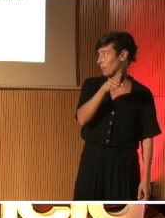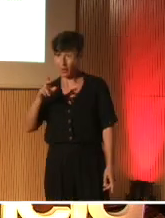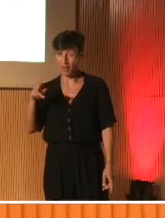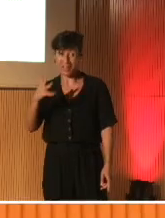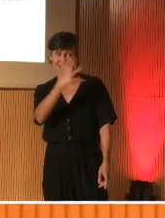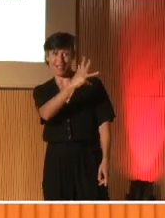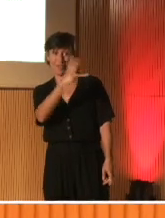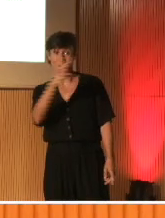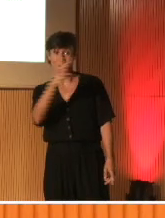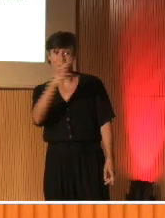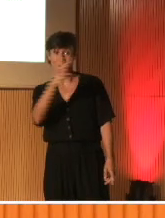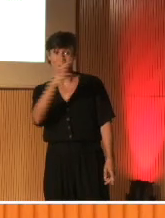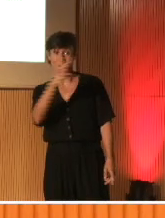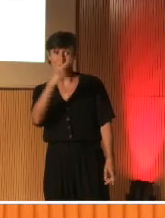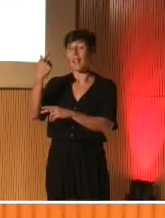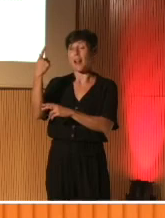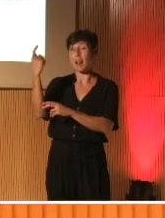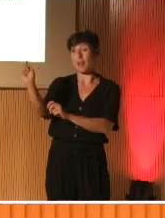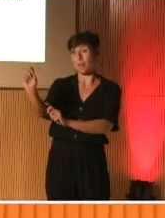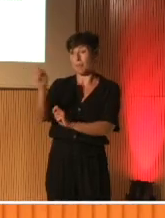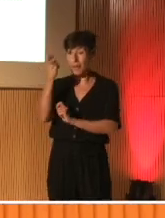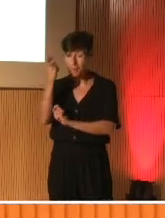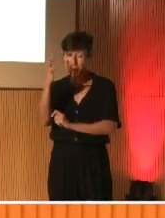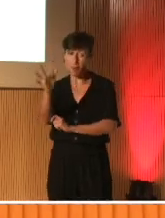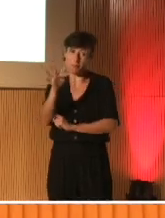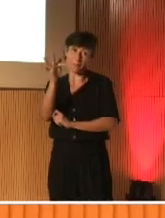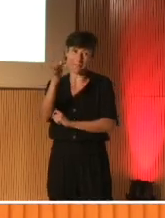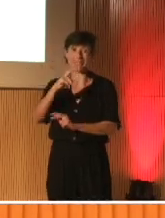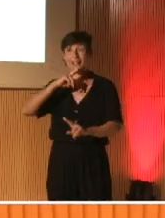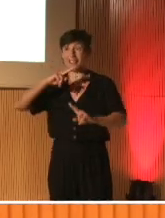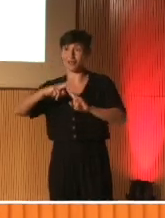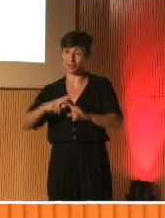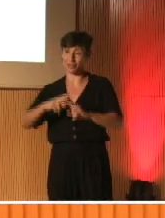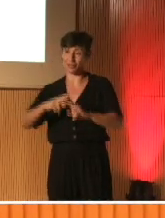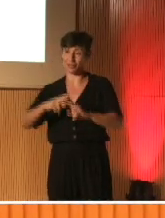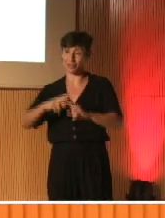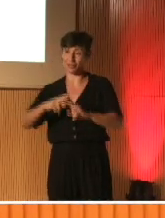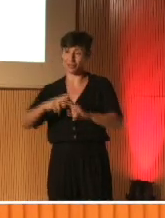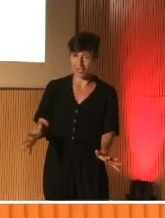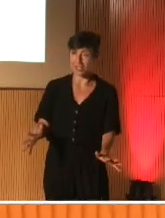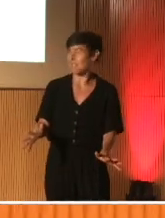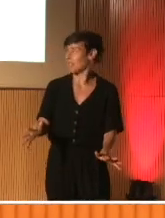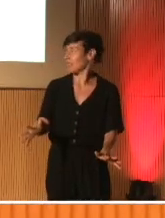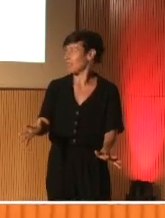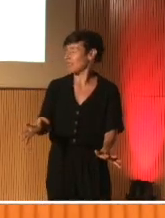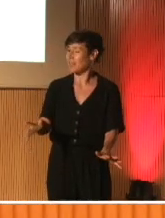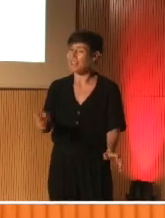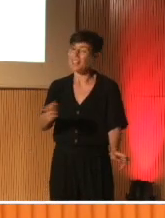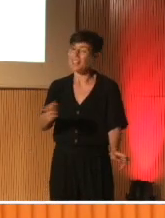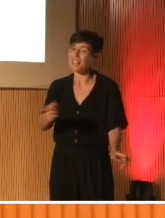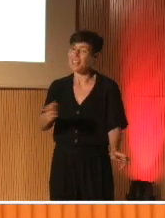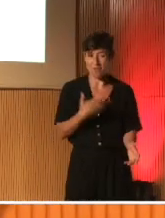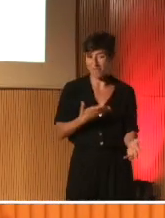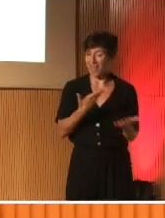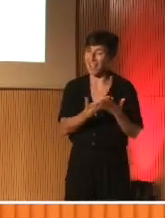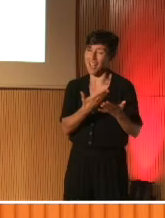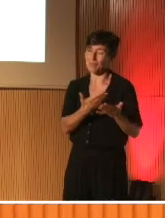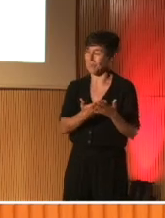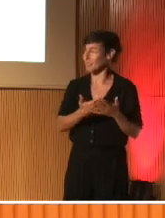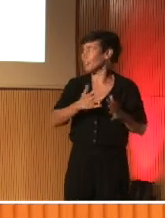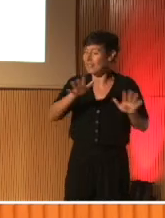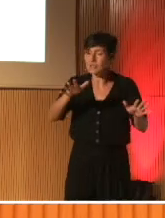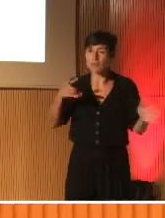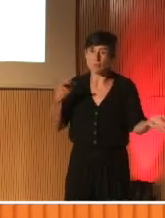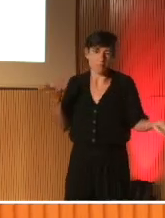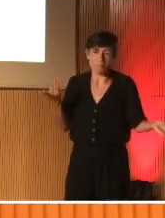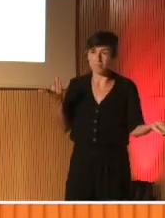nombre de su descubrimiento trata que el pavo mari carmen y me diréis y vale muy bien que la muestra la tiene como un gusiluz pero esto exactamente para qué